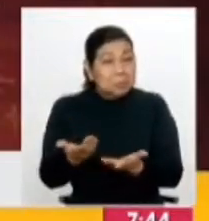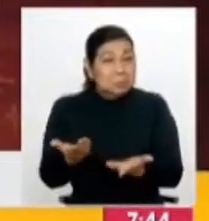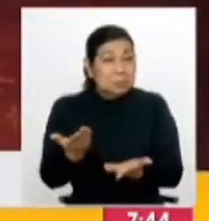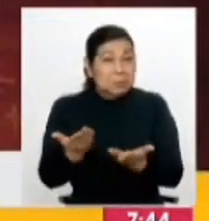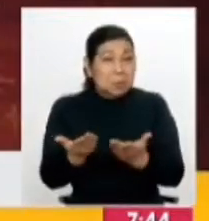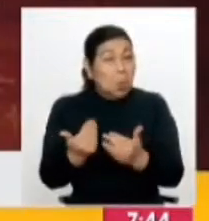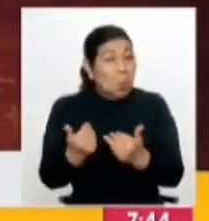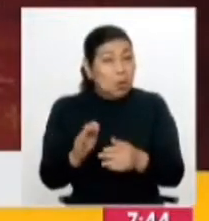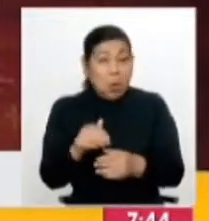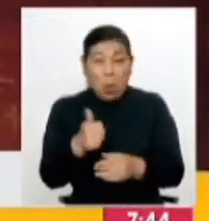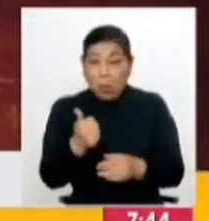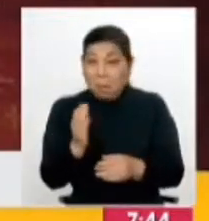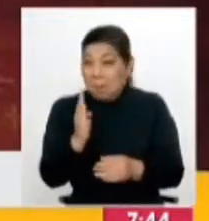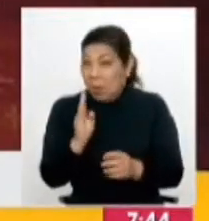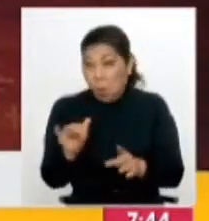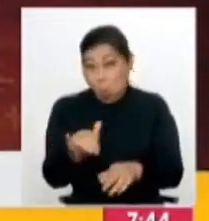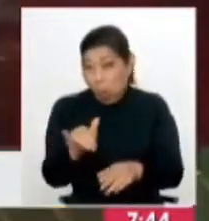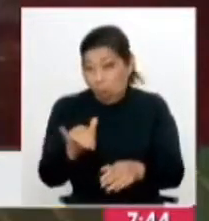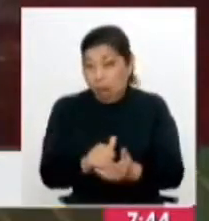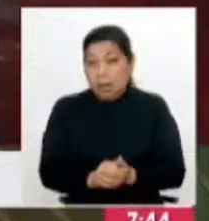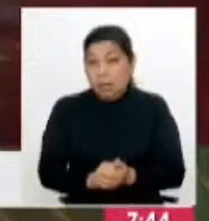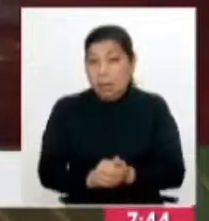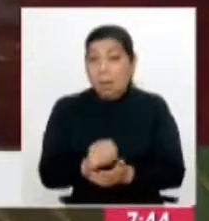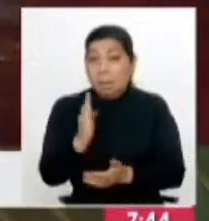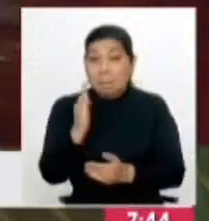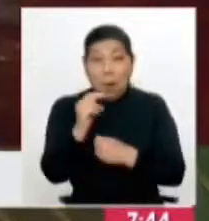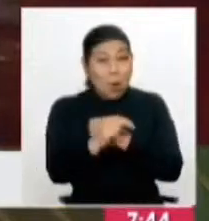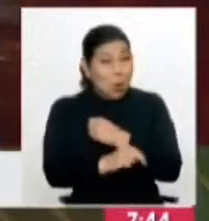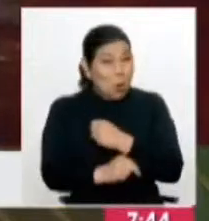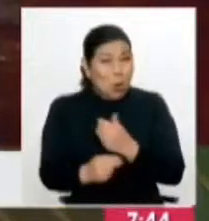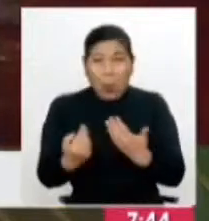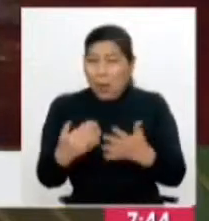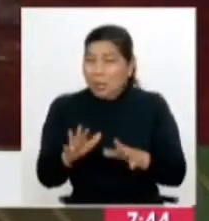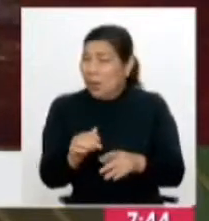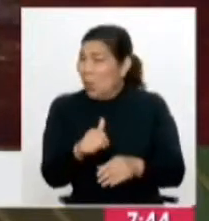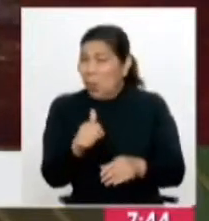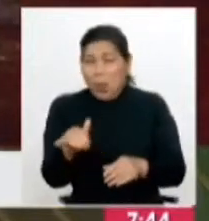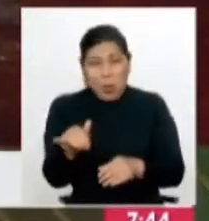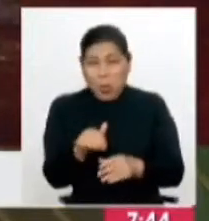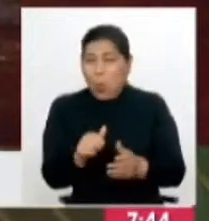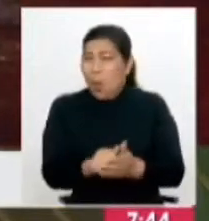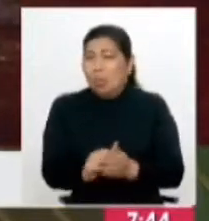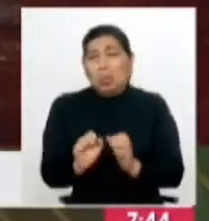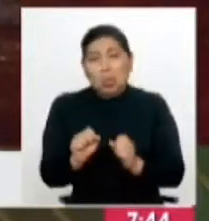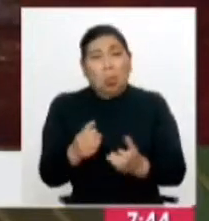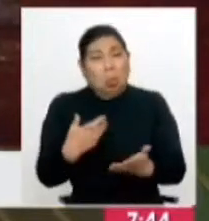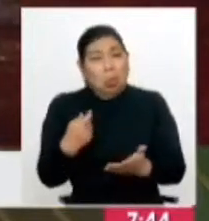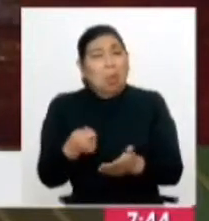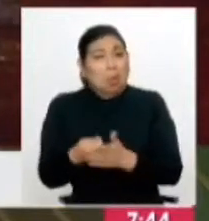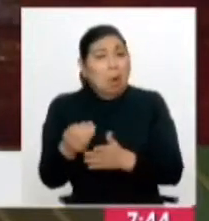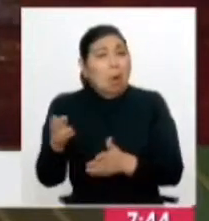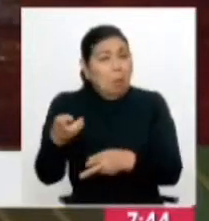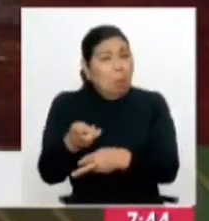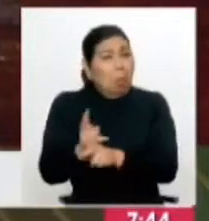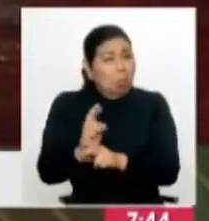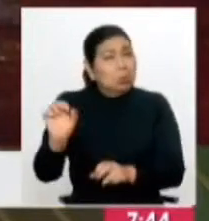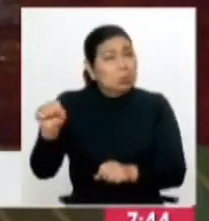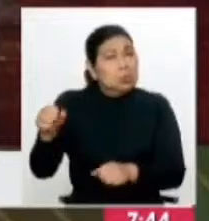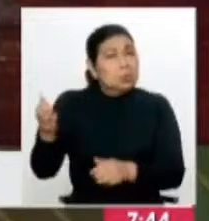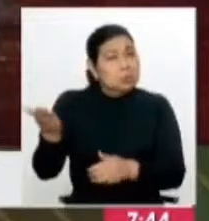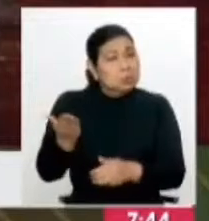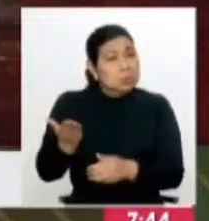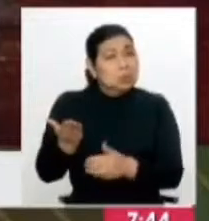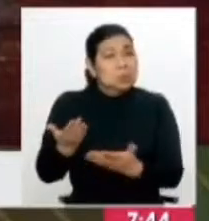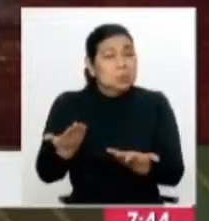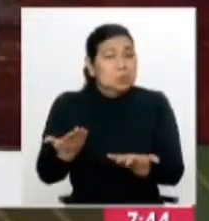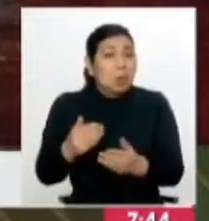como cualquier otro banco? Bueno, el Banco de la Nación funciona como cualquier otro banco y el cliente puede obtener su crédito en el Banco de la Nación, claro, y